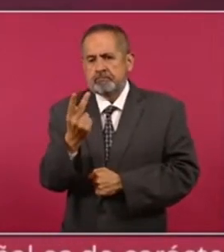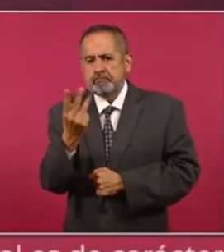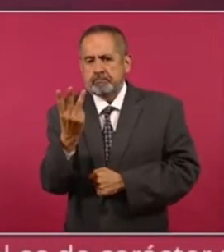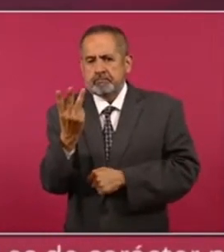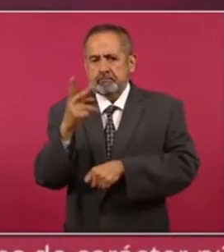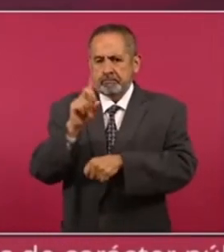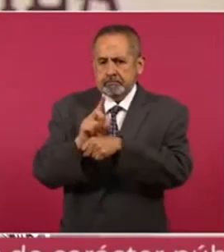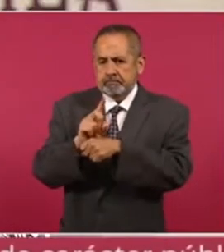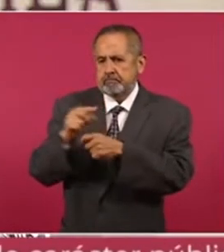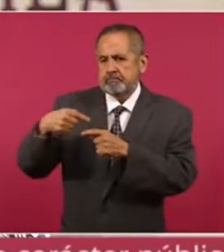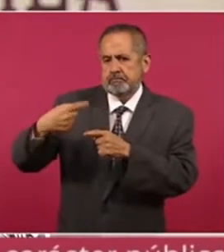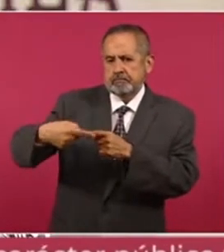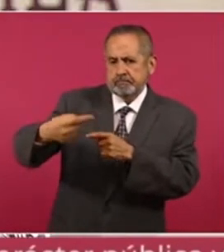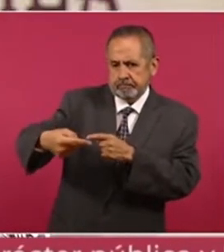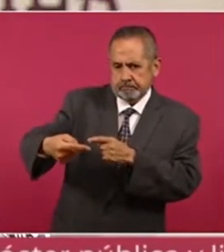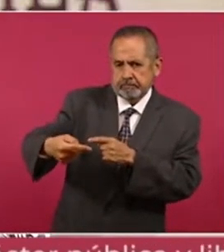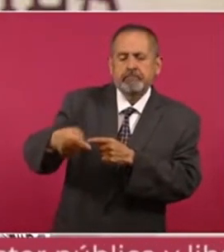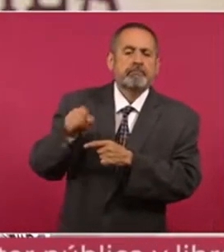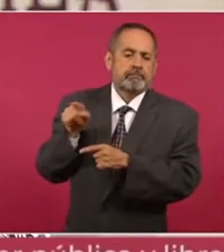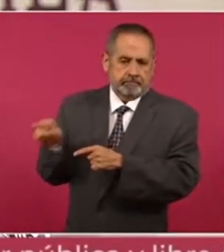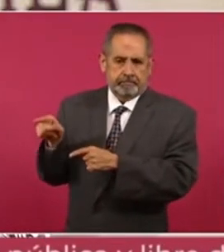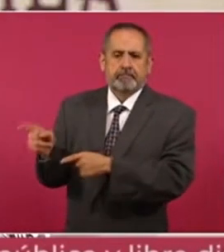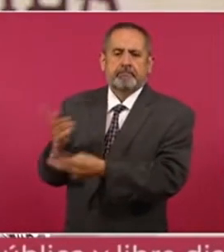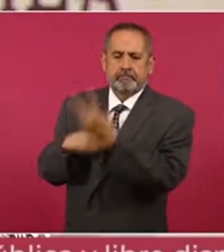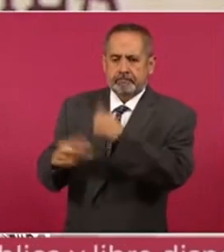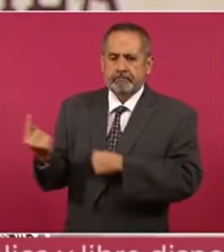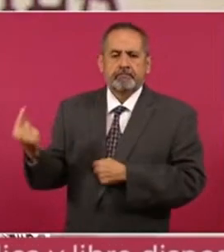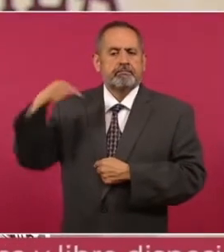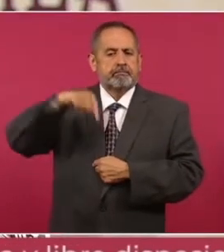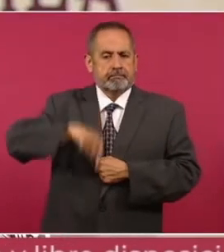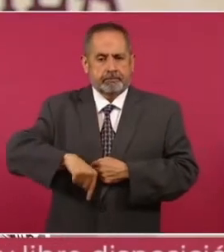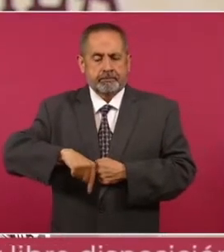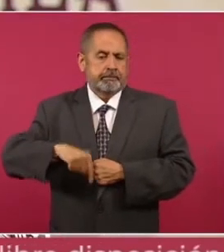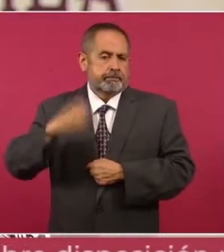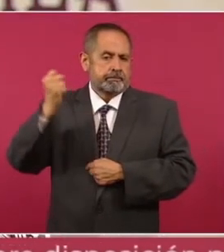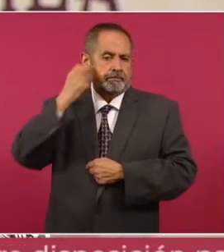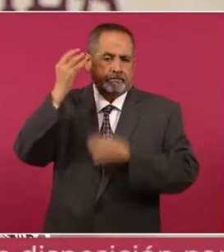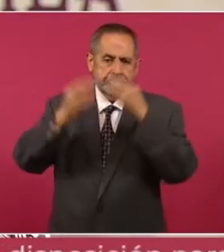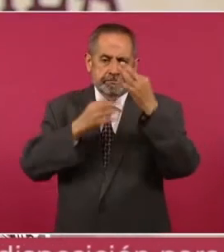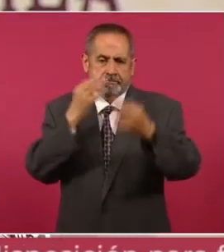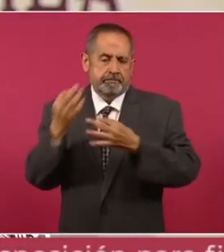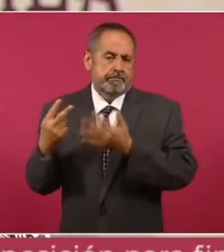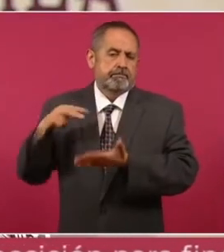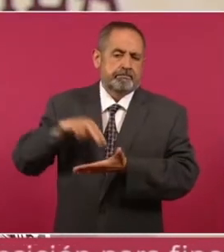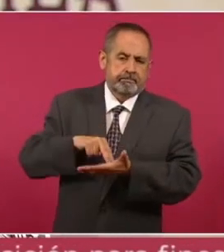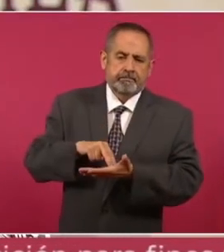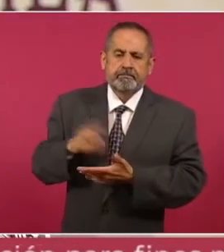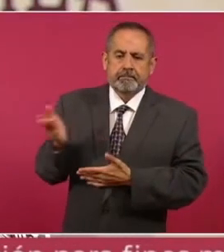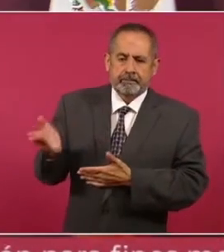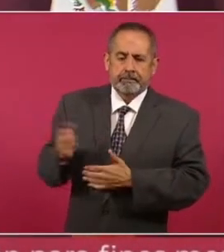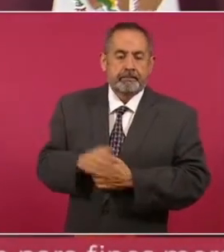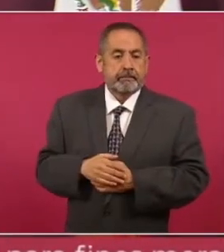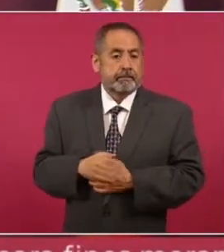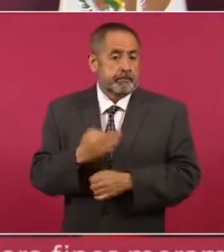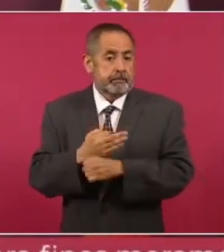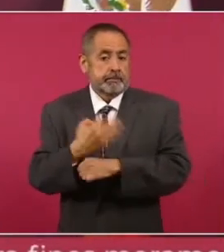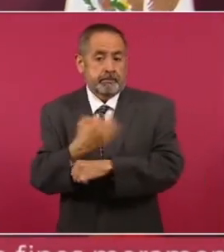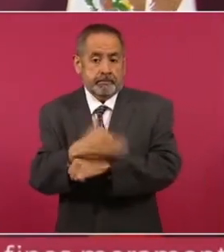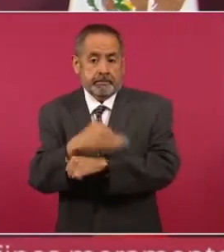ya estar aquí presente en las conferencias de prensa. En tanto, nos ha encargado